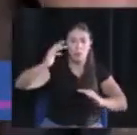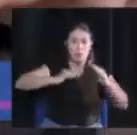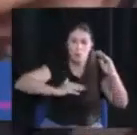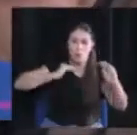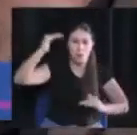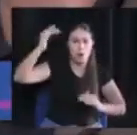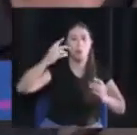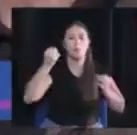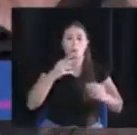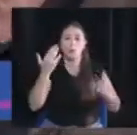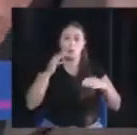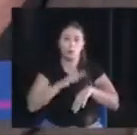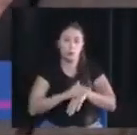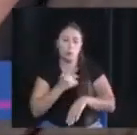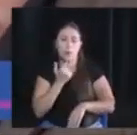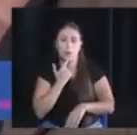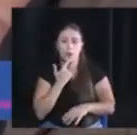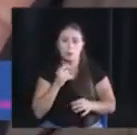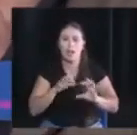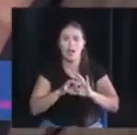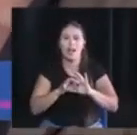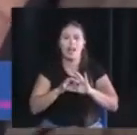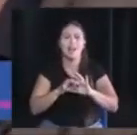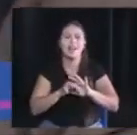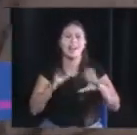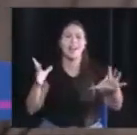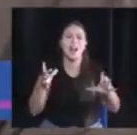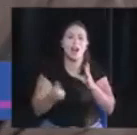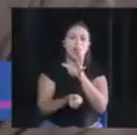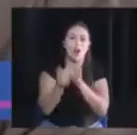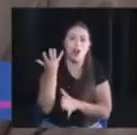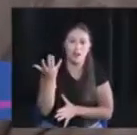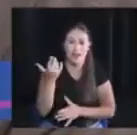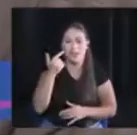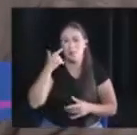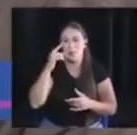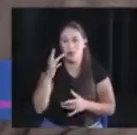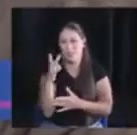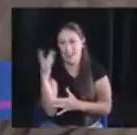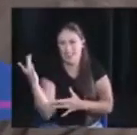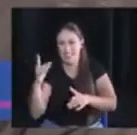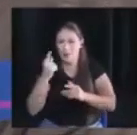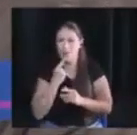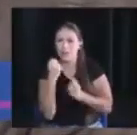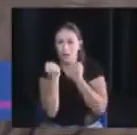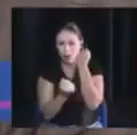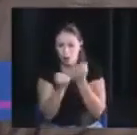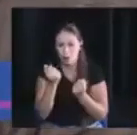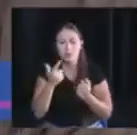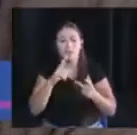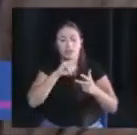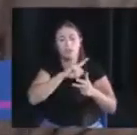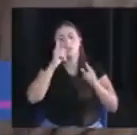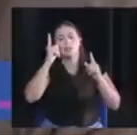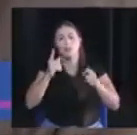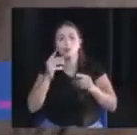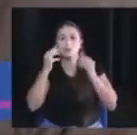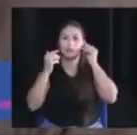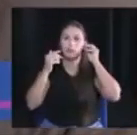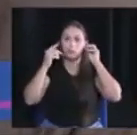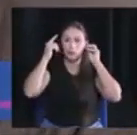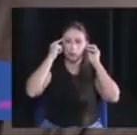motivos, políticas reaccionarias, neoliberalismo, sin duda, pero también por el conocimiento avanzado, porque